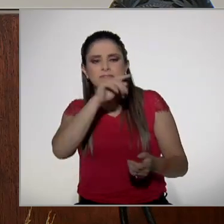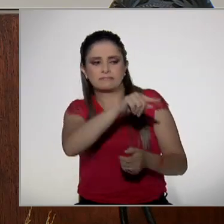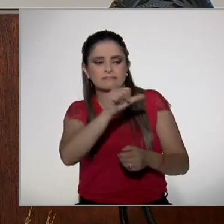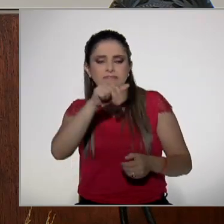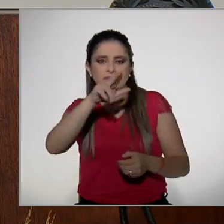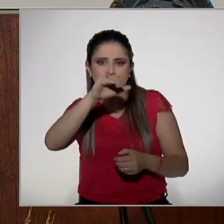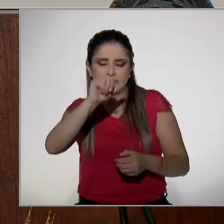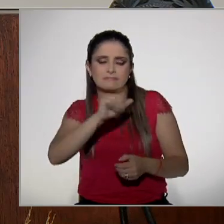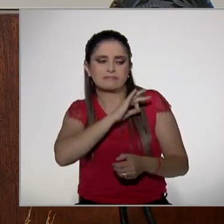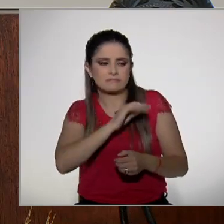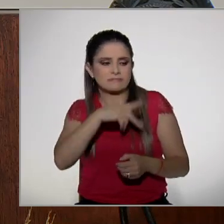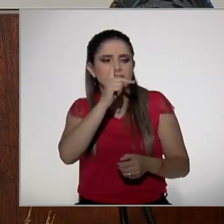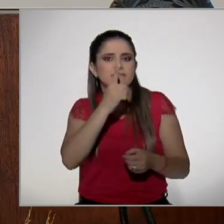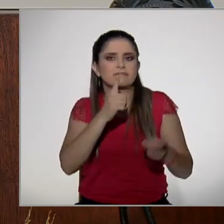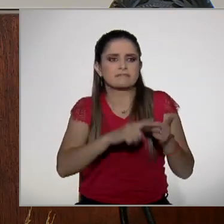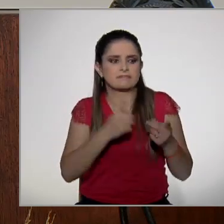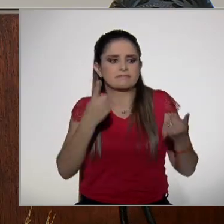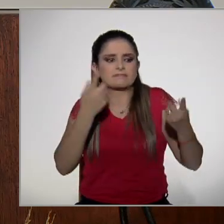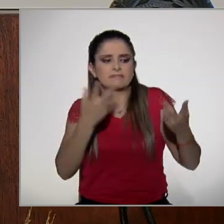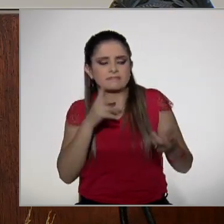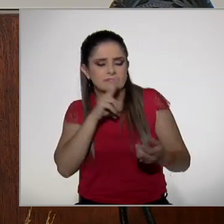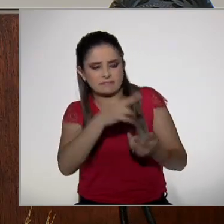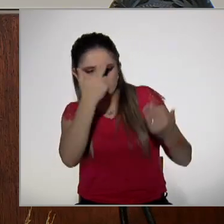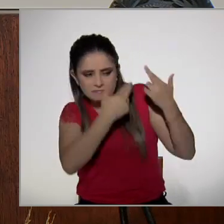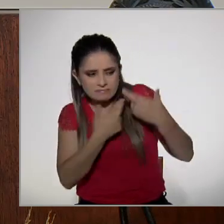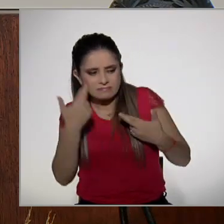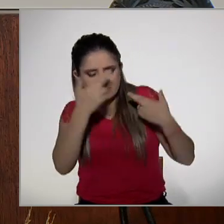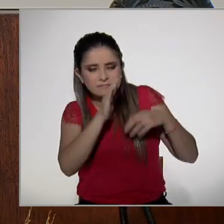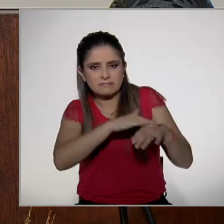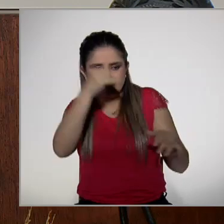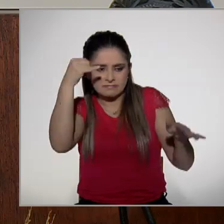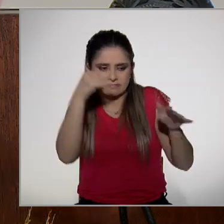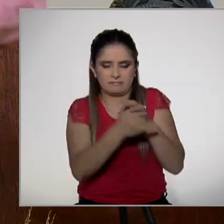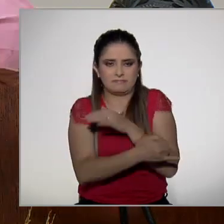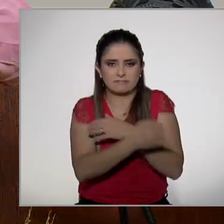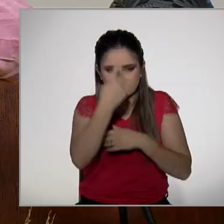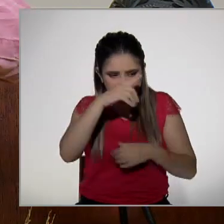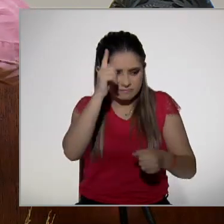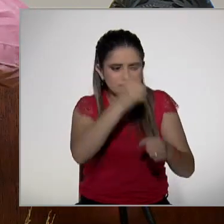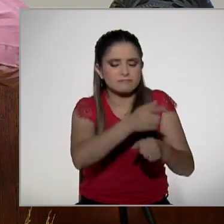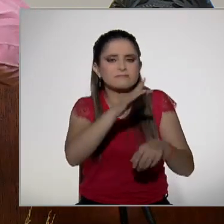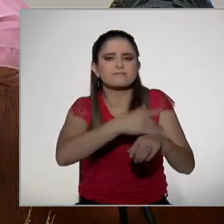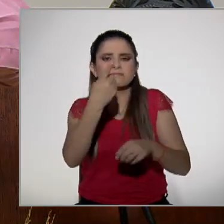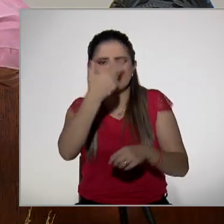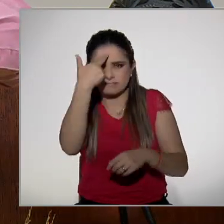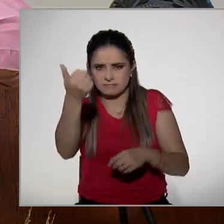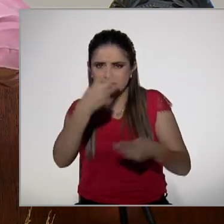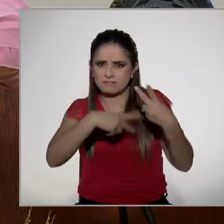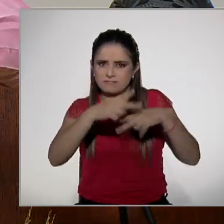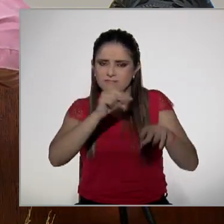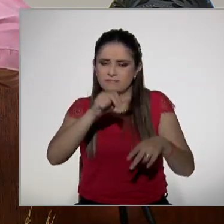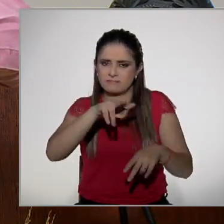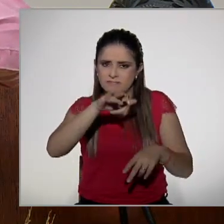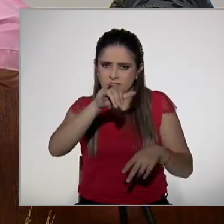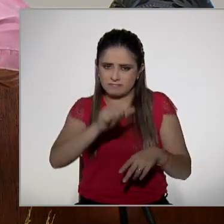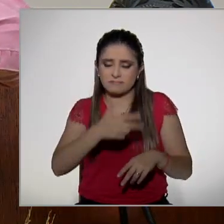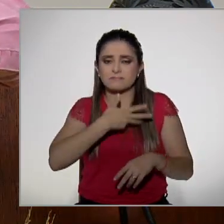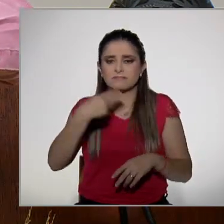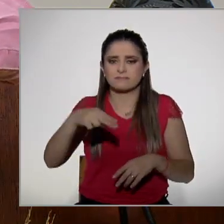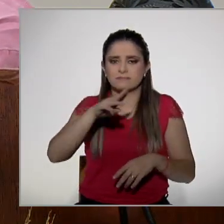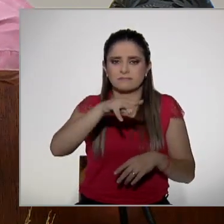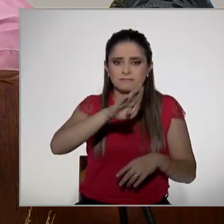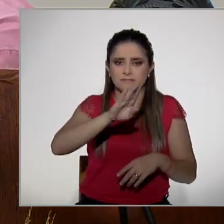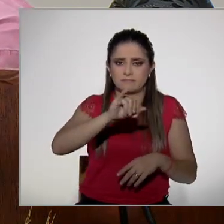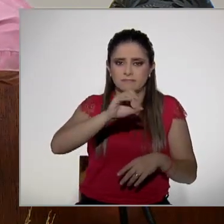anemia y ahora para donde me hago hay que clasificarlos pero hay un examen que todos ustedes han escuchado la mayoría que se llama la biometría hemática